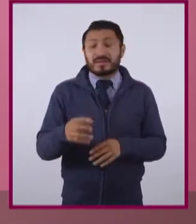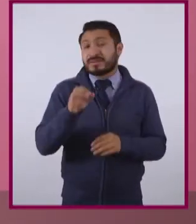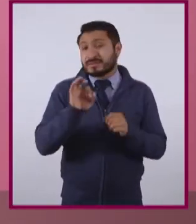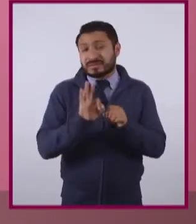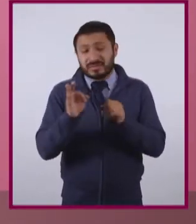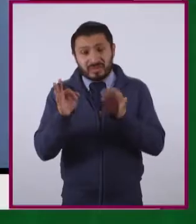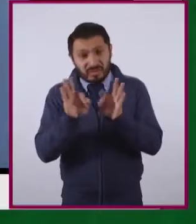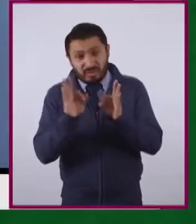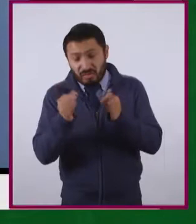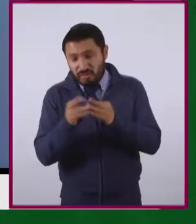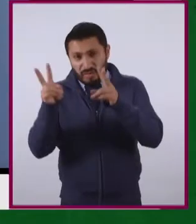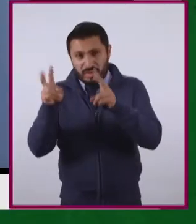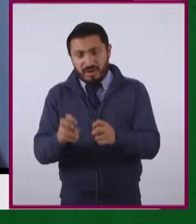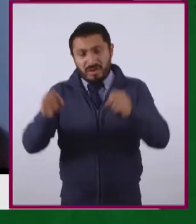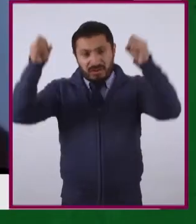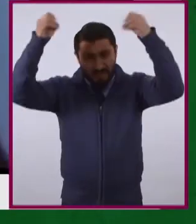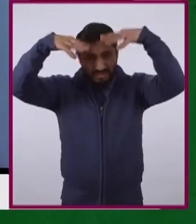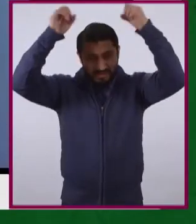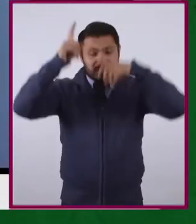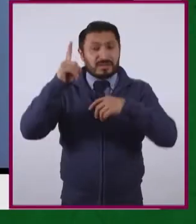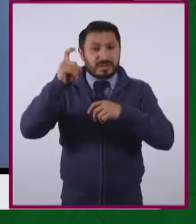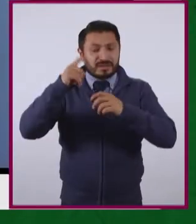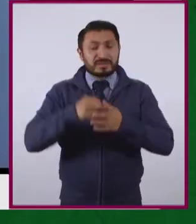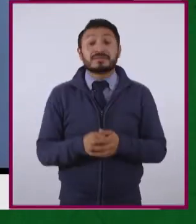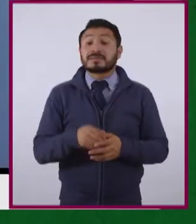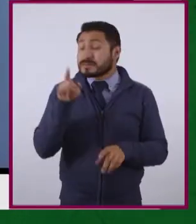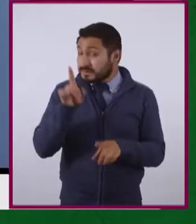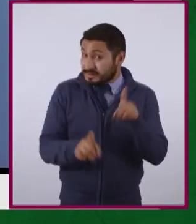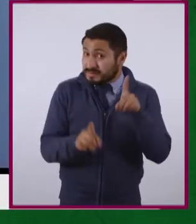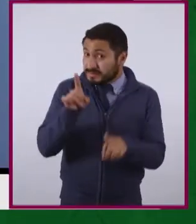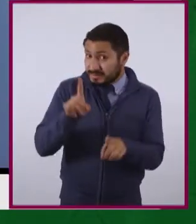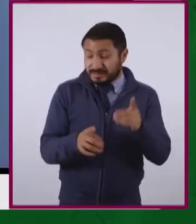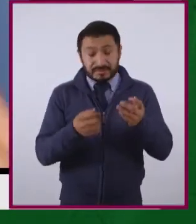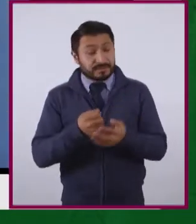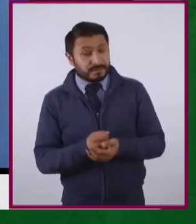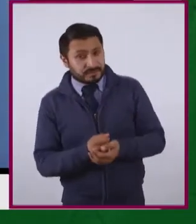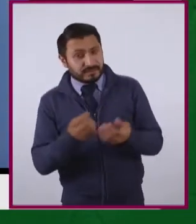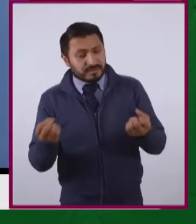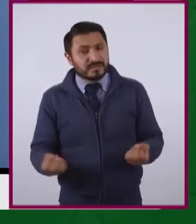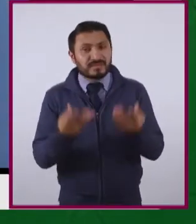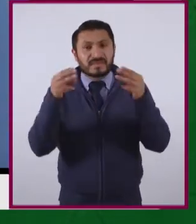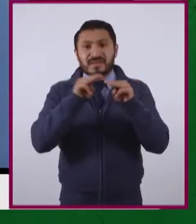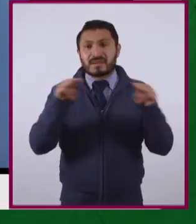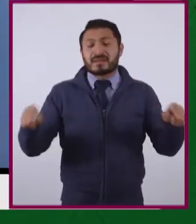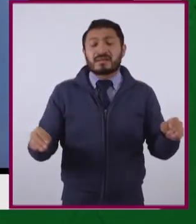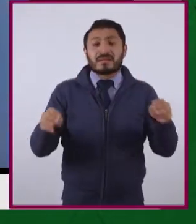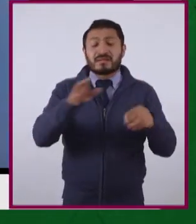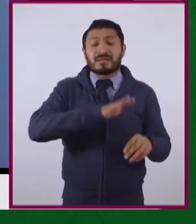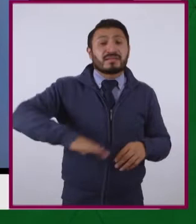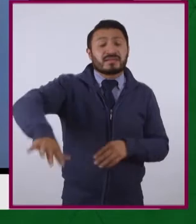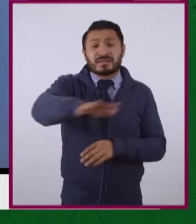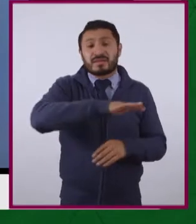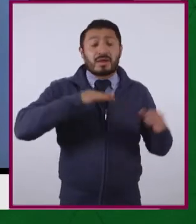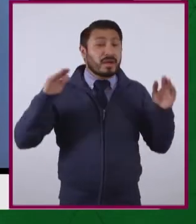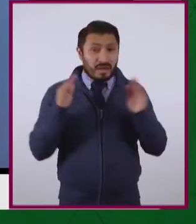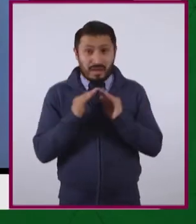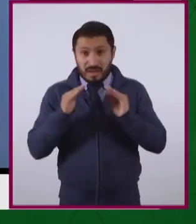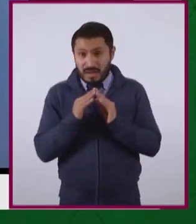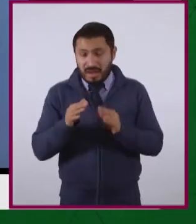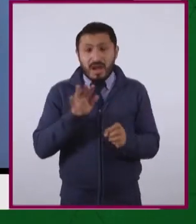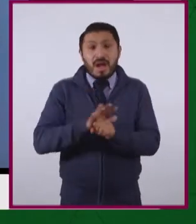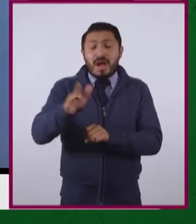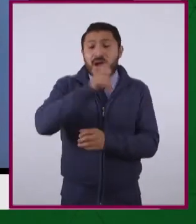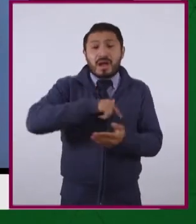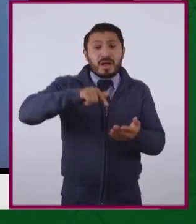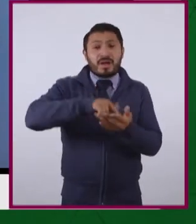captación de agua de lluvia? Pues miren, depende mucho de cuántos metros cuadrados tengas en casa, de en qué zona